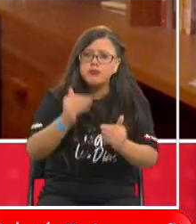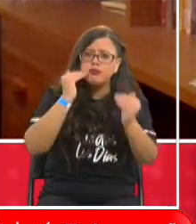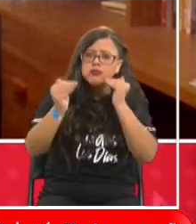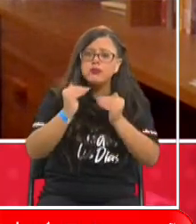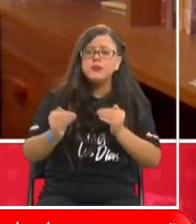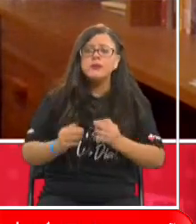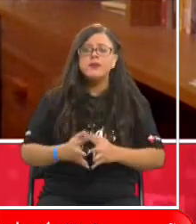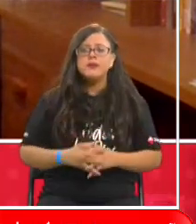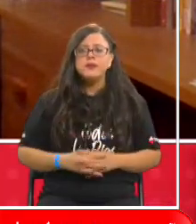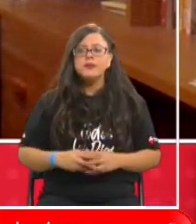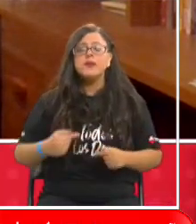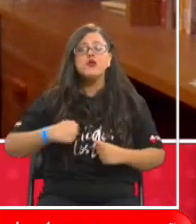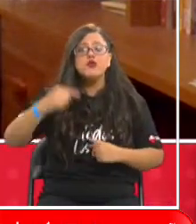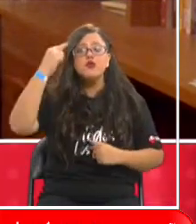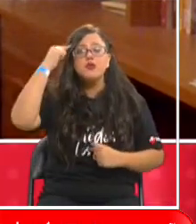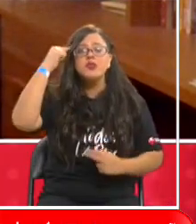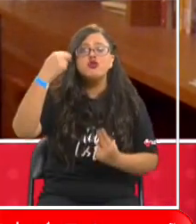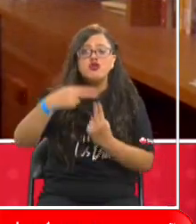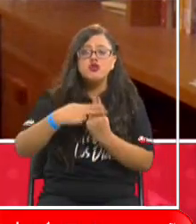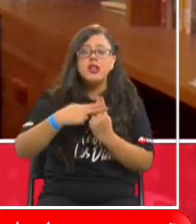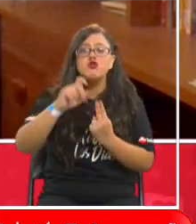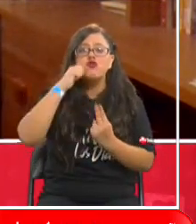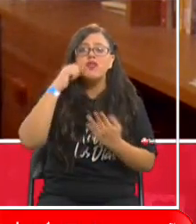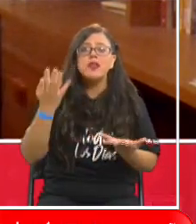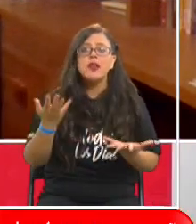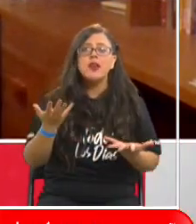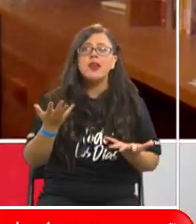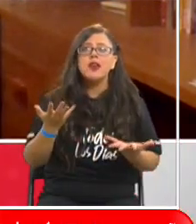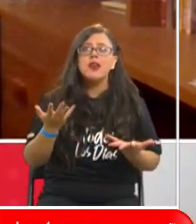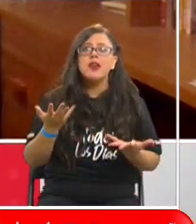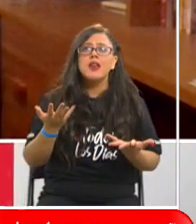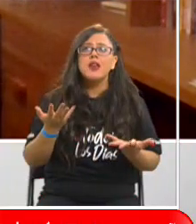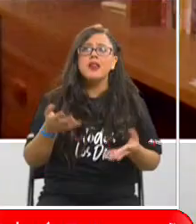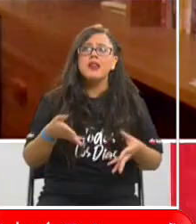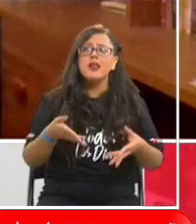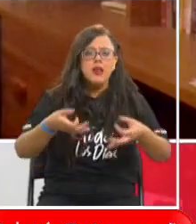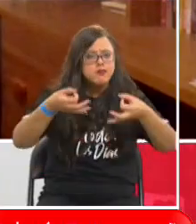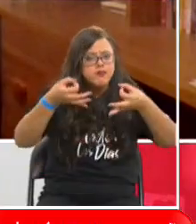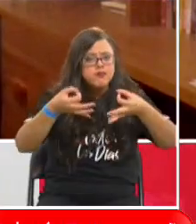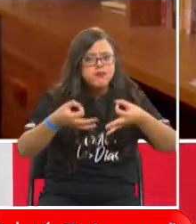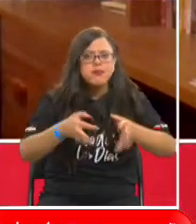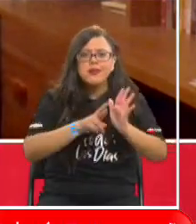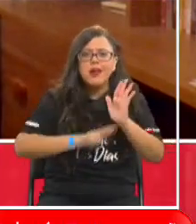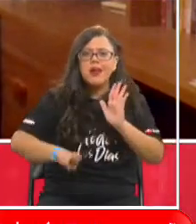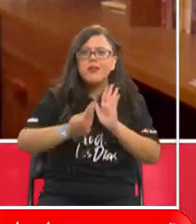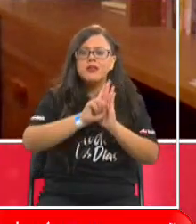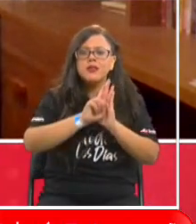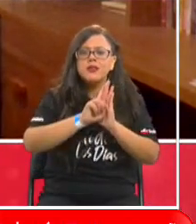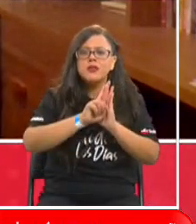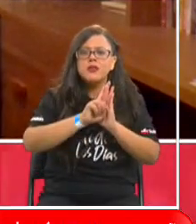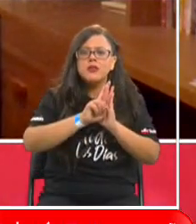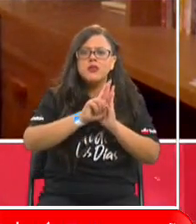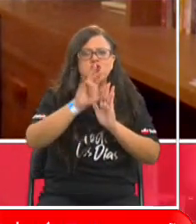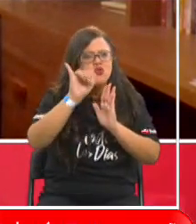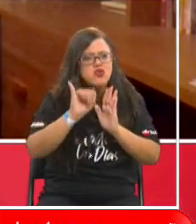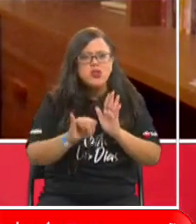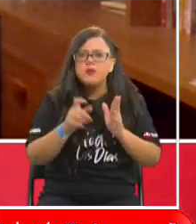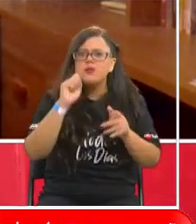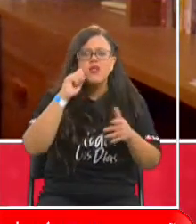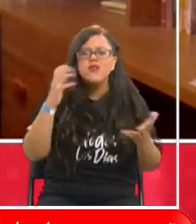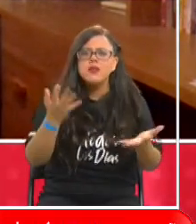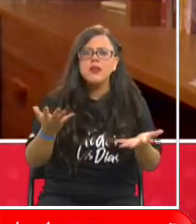Yo creo que la Teletón es un lujo. En cuanto a rehabilitación, siempre se ha caracterizado por